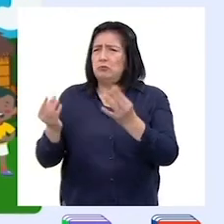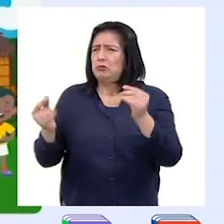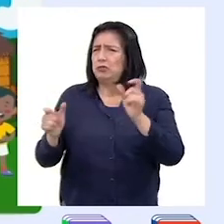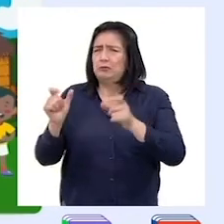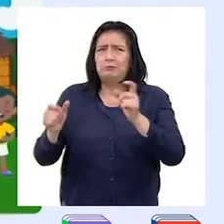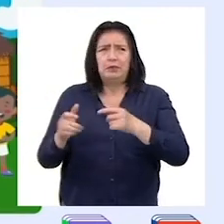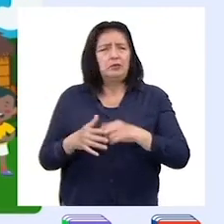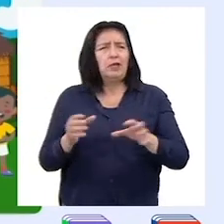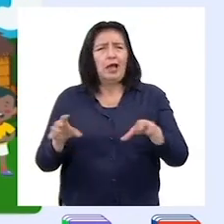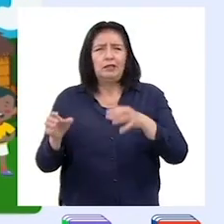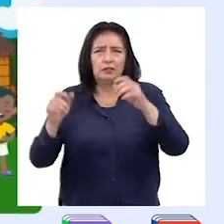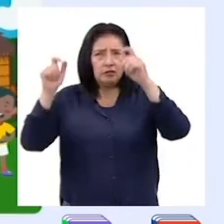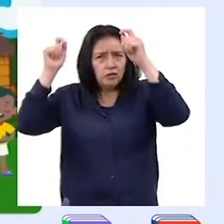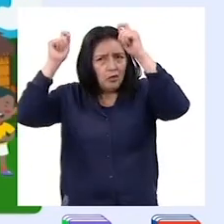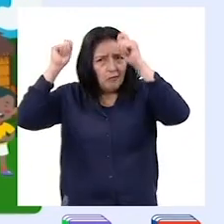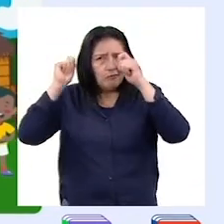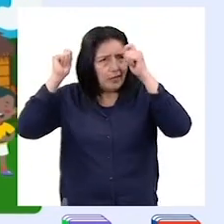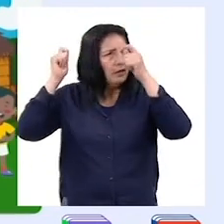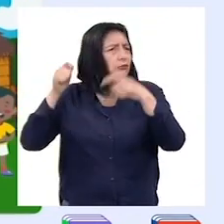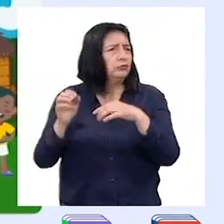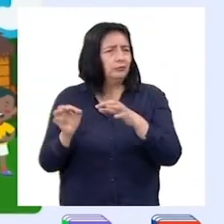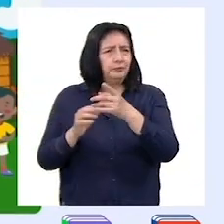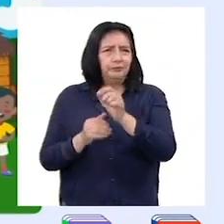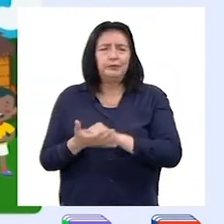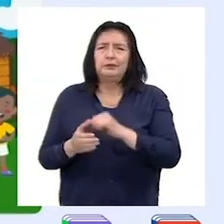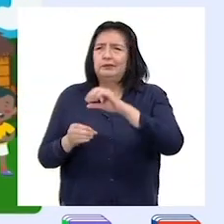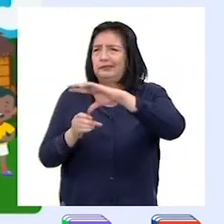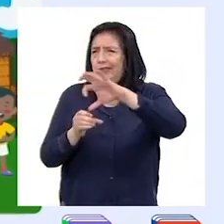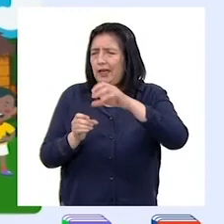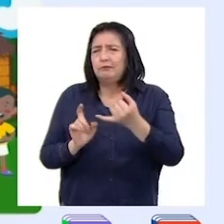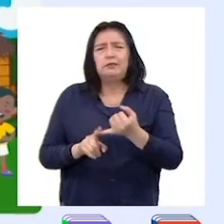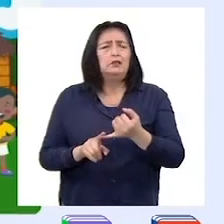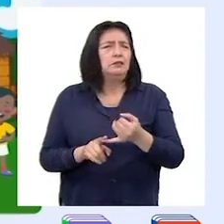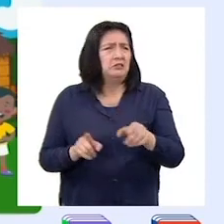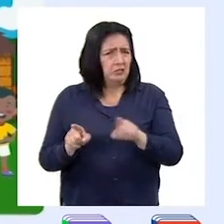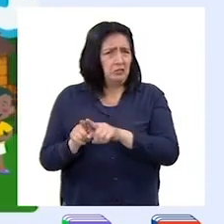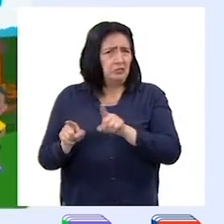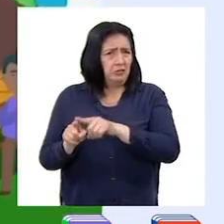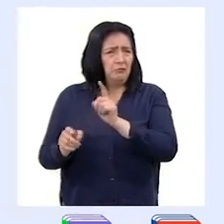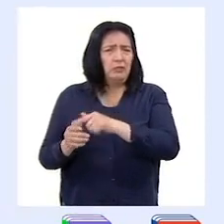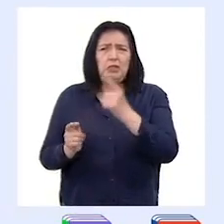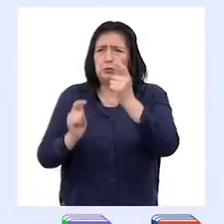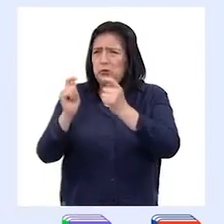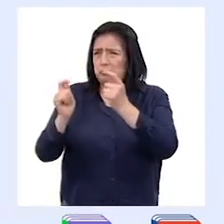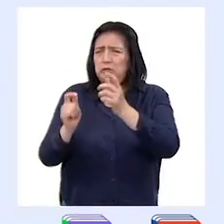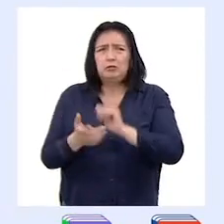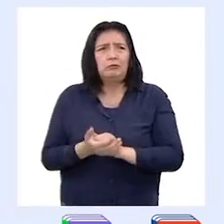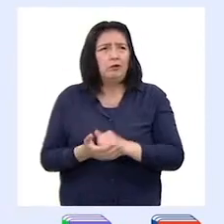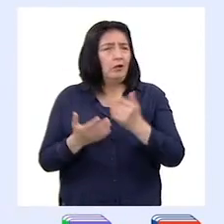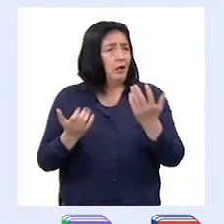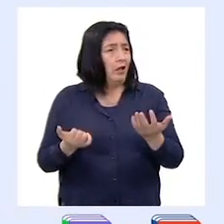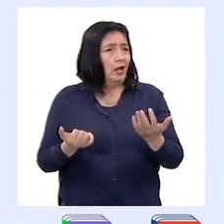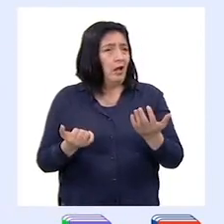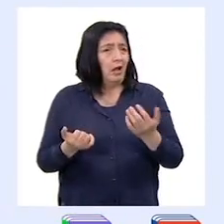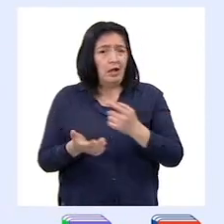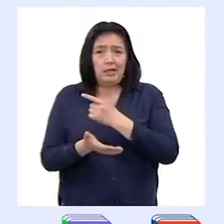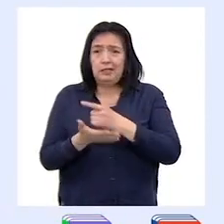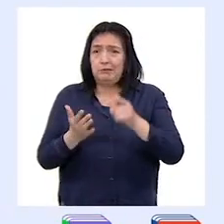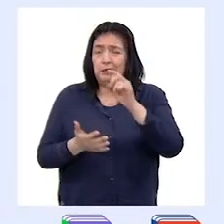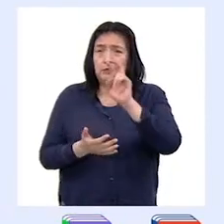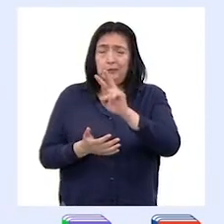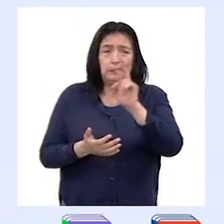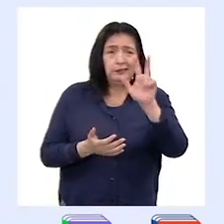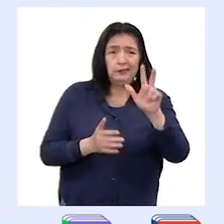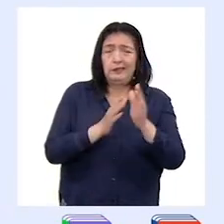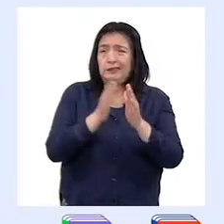personas fabrican sombreros a base de paja. Hacen cerámicas y también trabajan en turismo. Justo la semana del 23 al